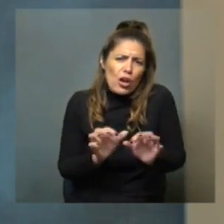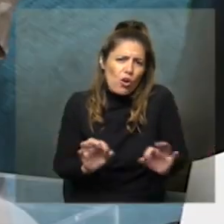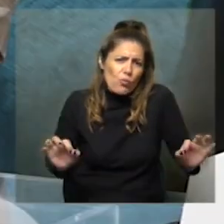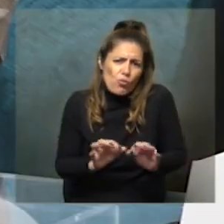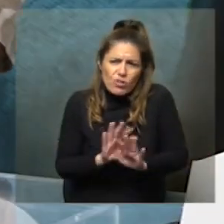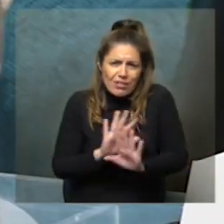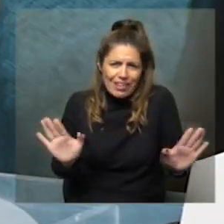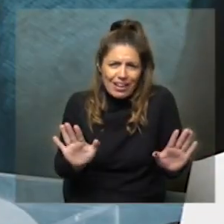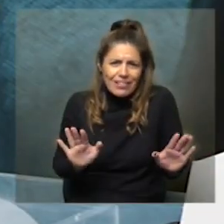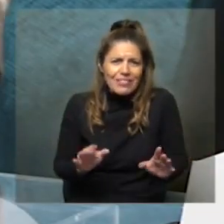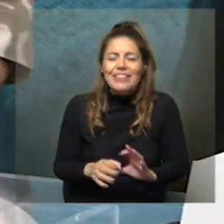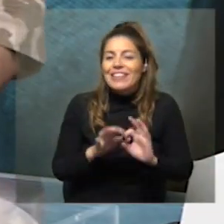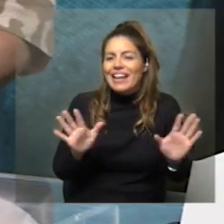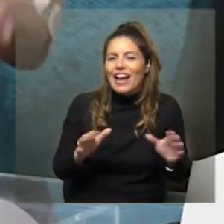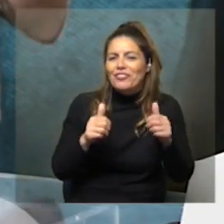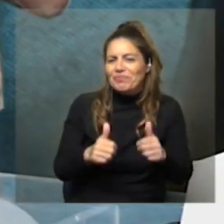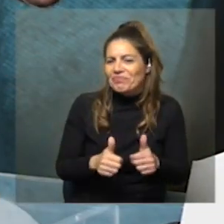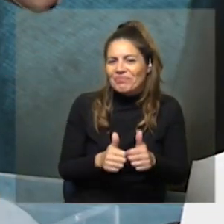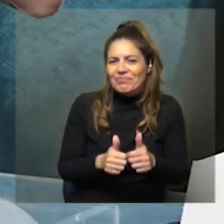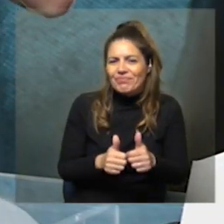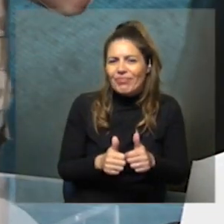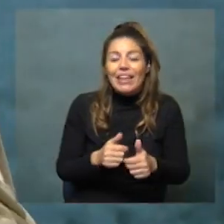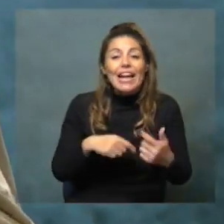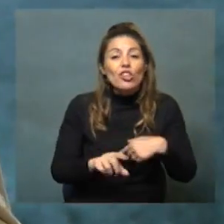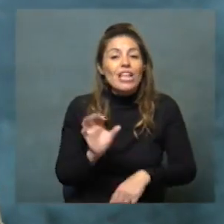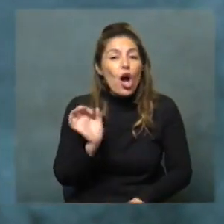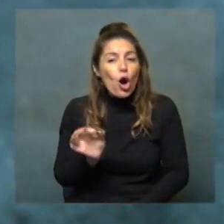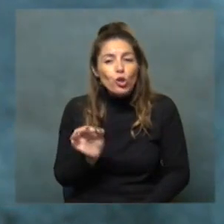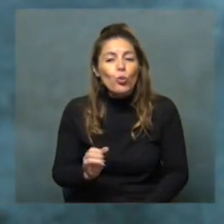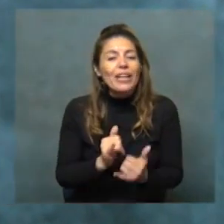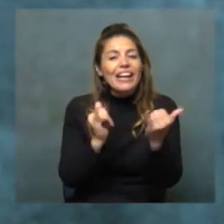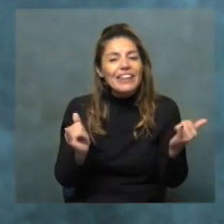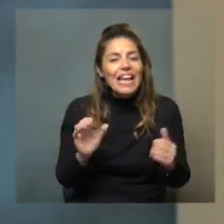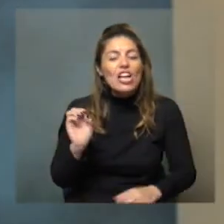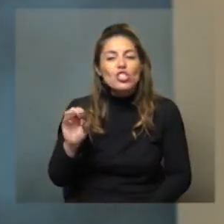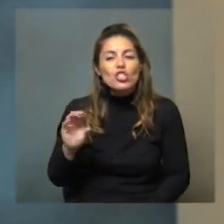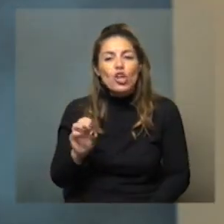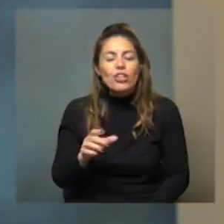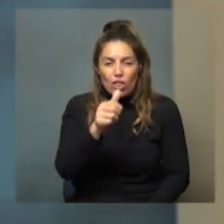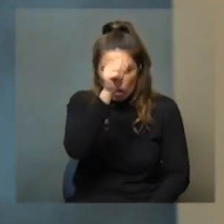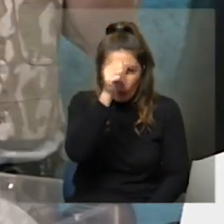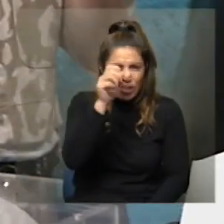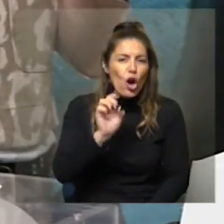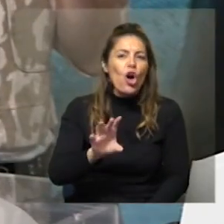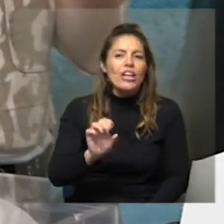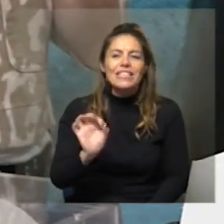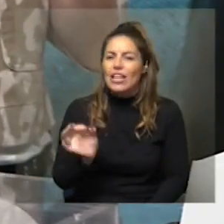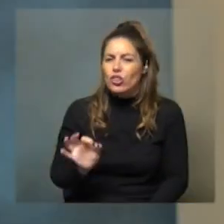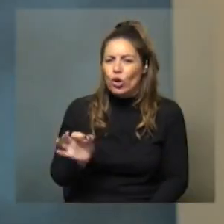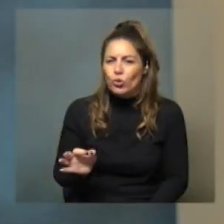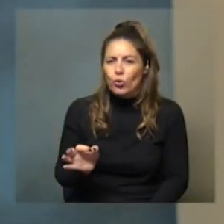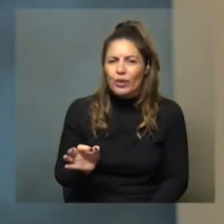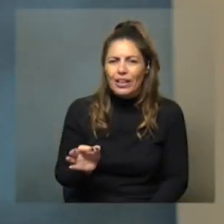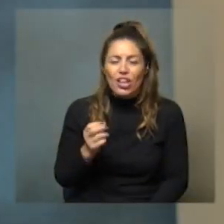claro lo que bueno, les pasó. Jorge, entonces, ¿en octubre qué día es? El domingo 15 de octubre. Domingo 15 de octubre. No me vieron